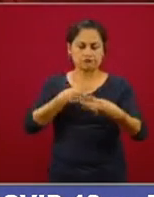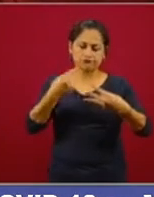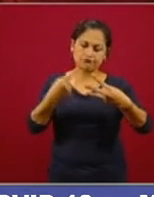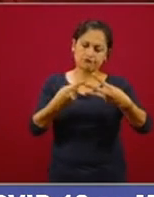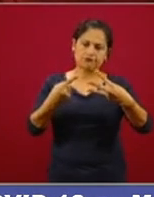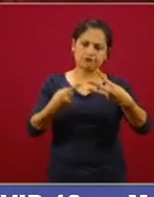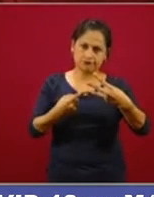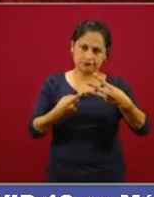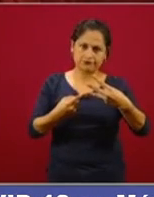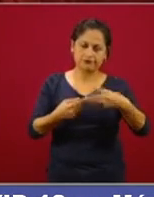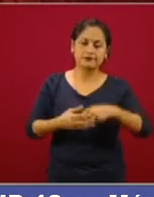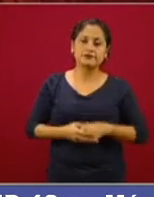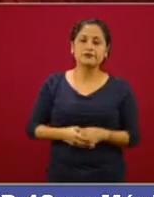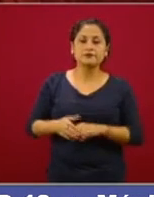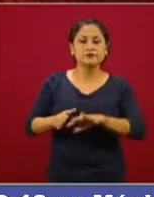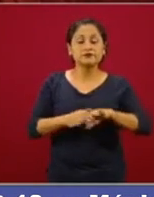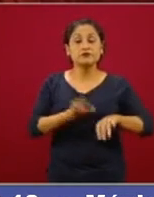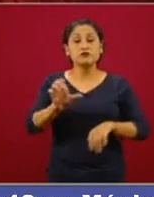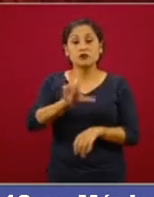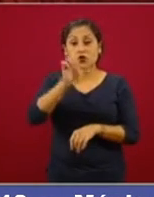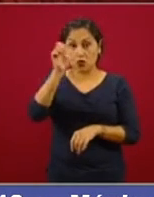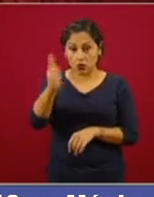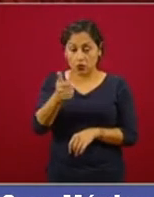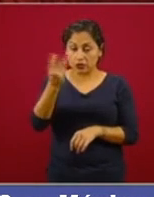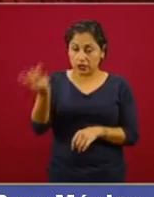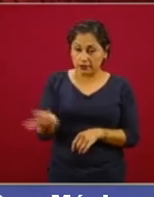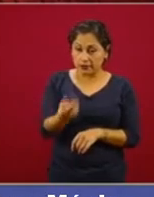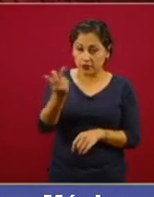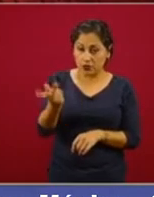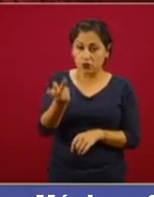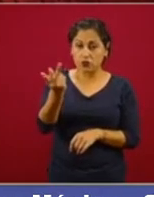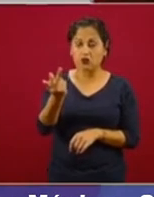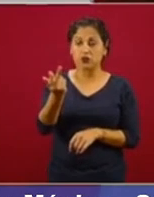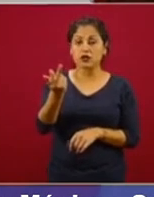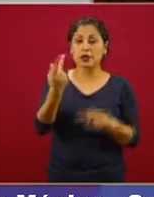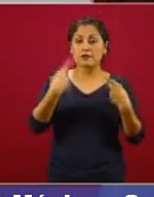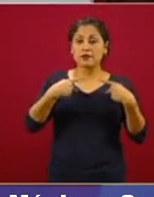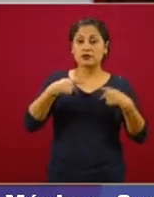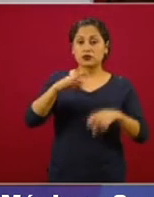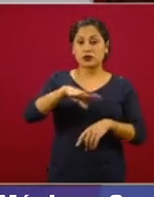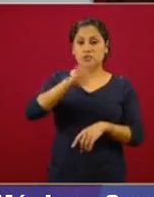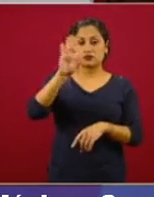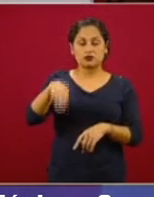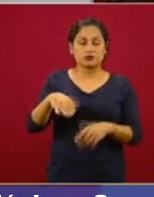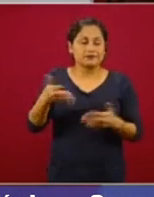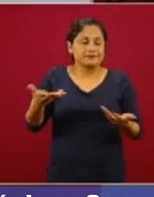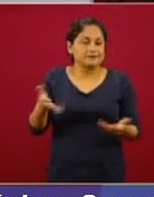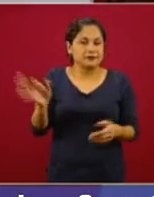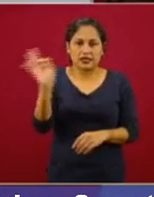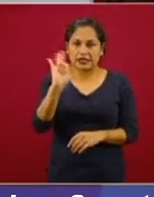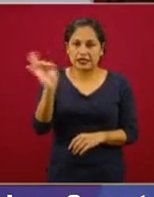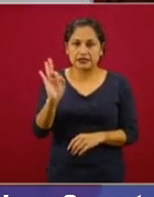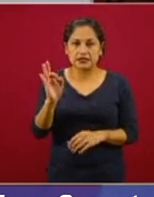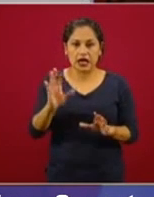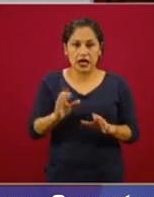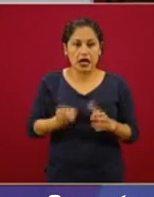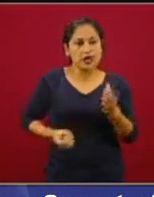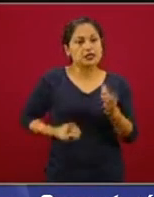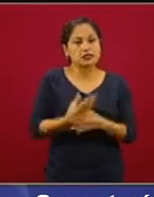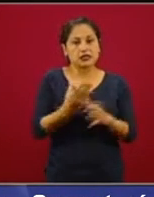por lo regular, los reportes de muertes de personas, a lo mejor te contagiaste en la calle,